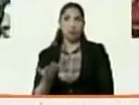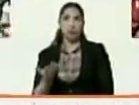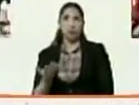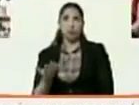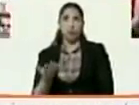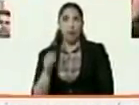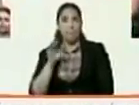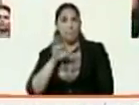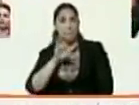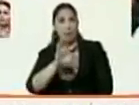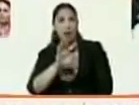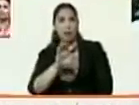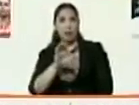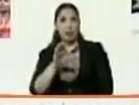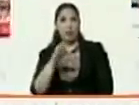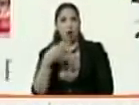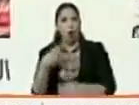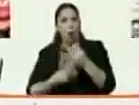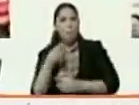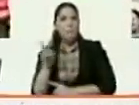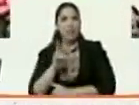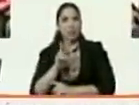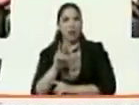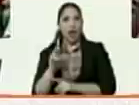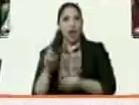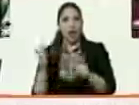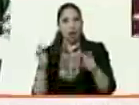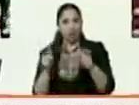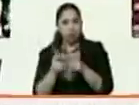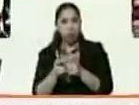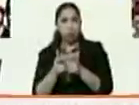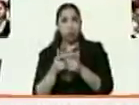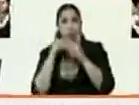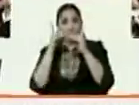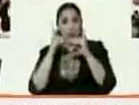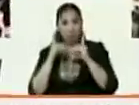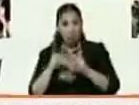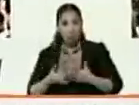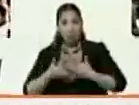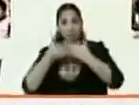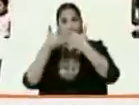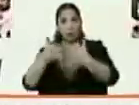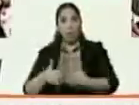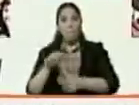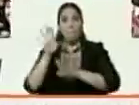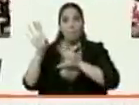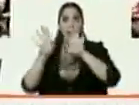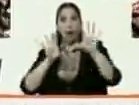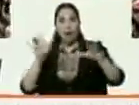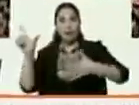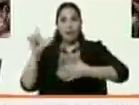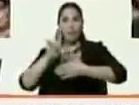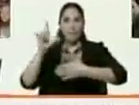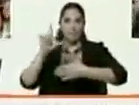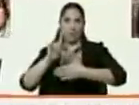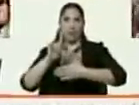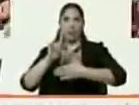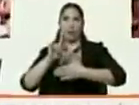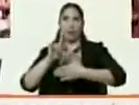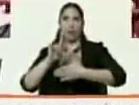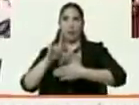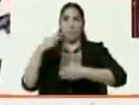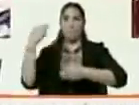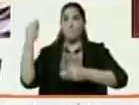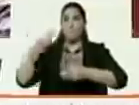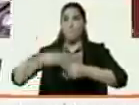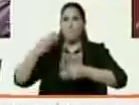un país como Venezuela, pequeño, haya decidido ayudar a los países de América con Petrocaribe,